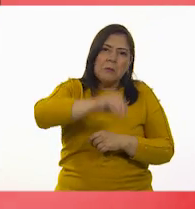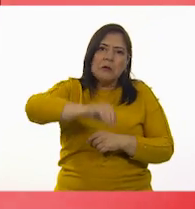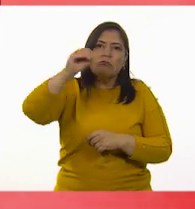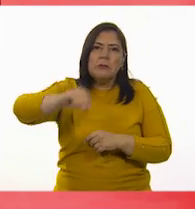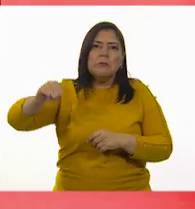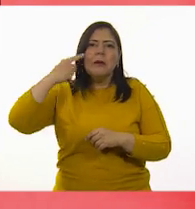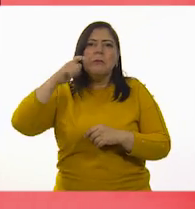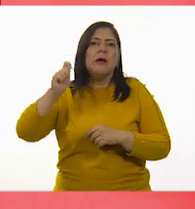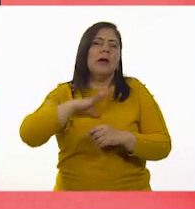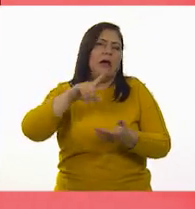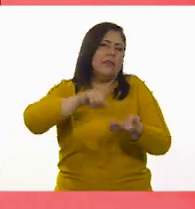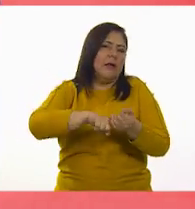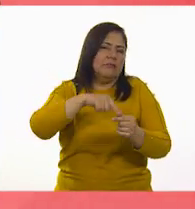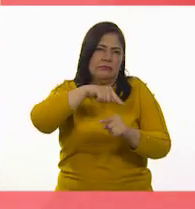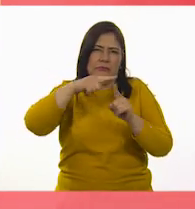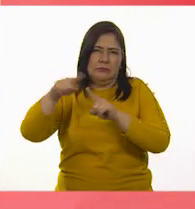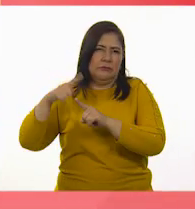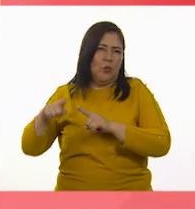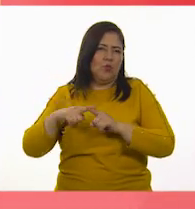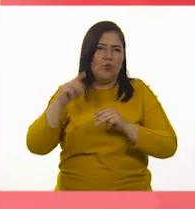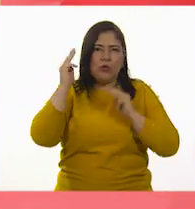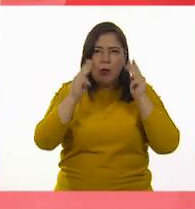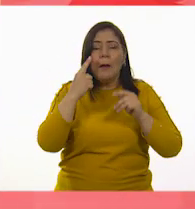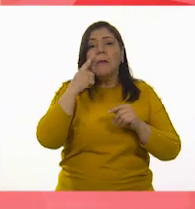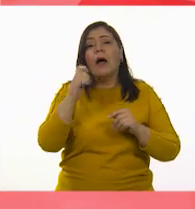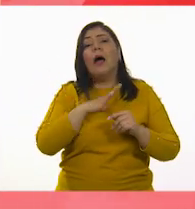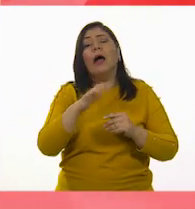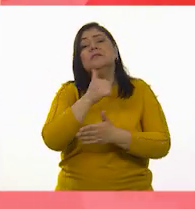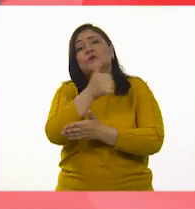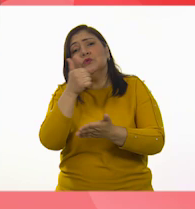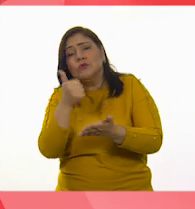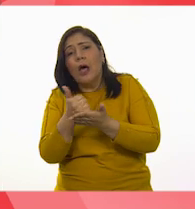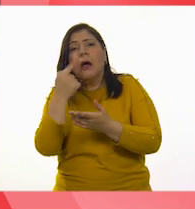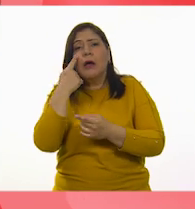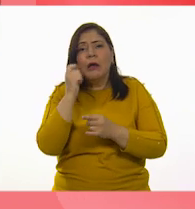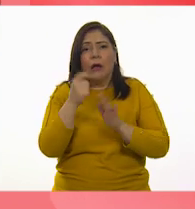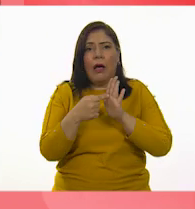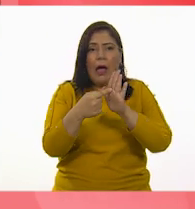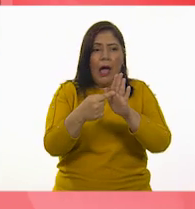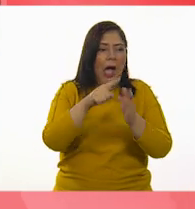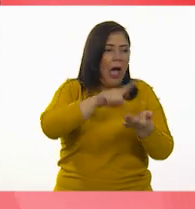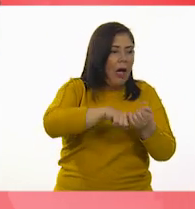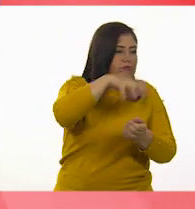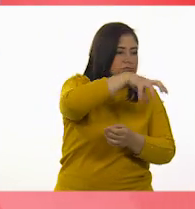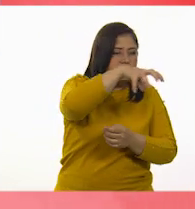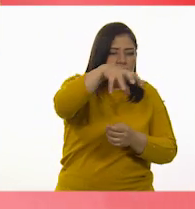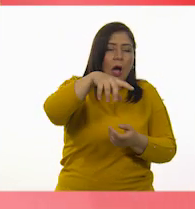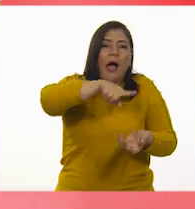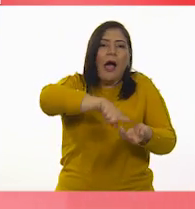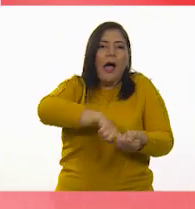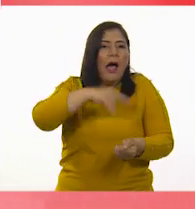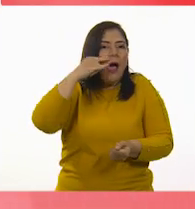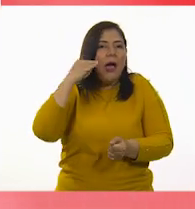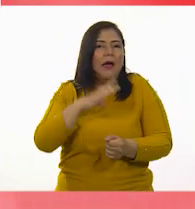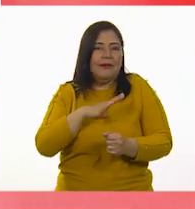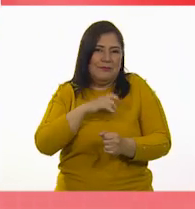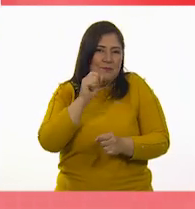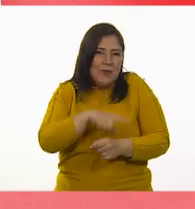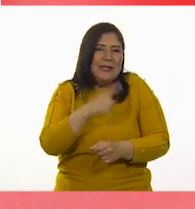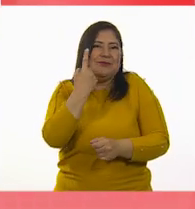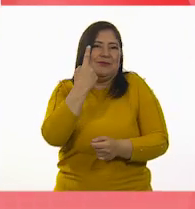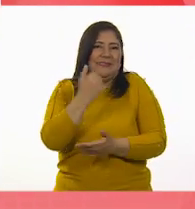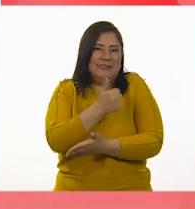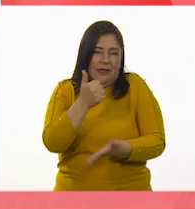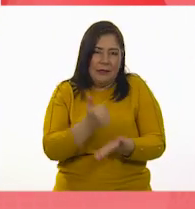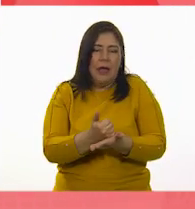al interior de los mismos. Una muestra de las decenas de ciudades que conforman a esta gran ciudad la encontramos en nuestros recintos, cuando